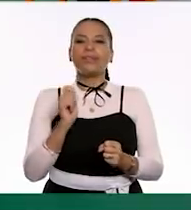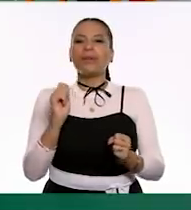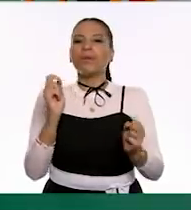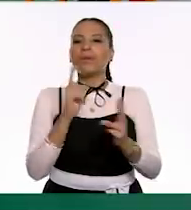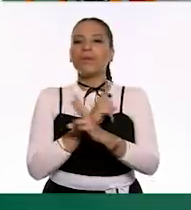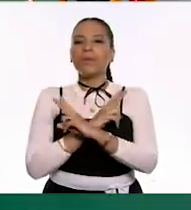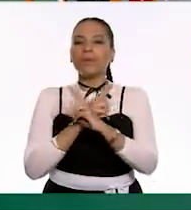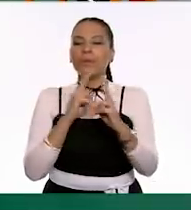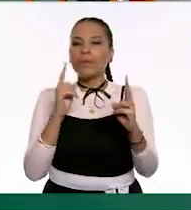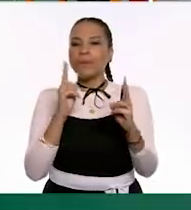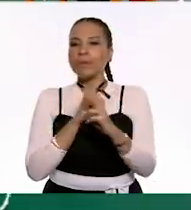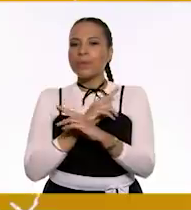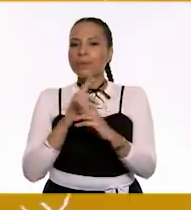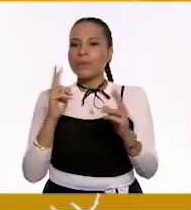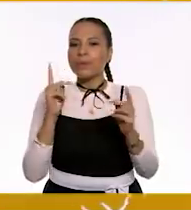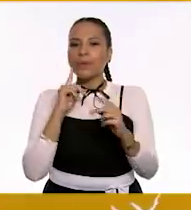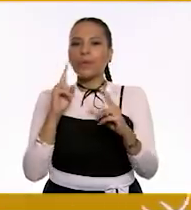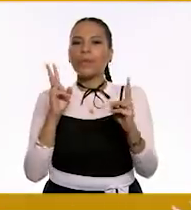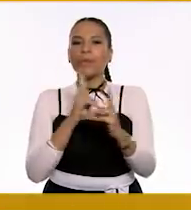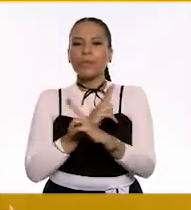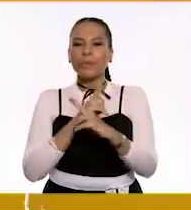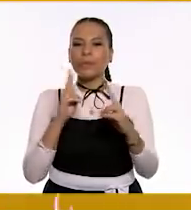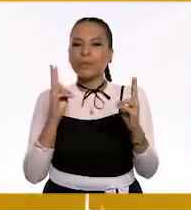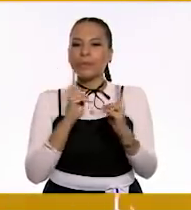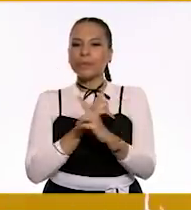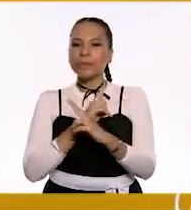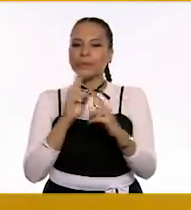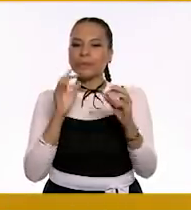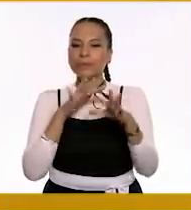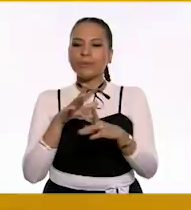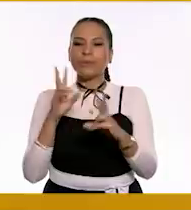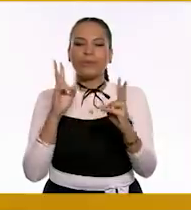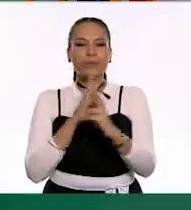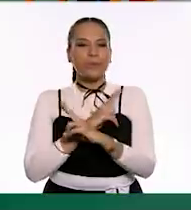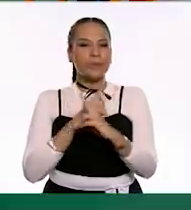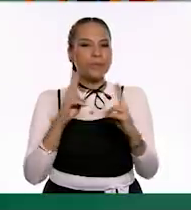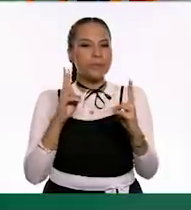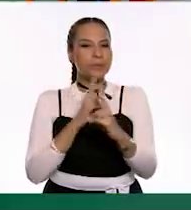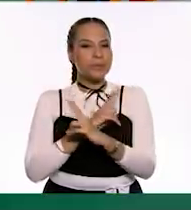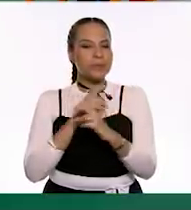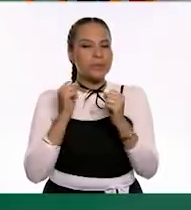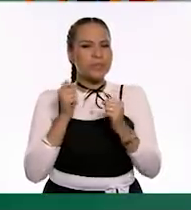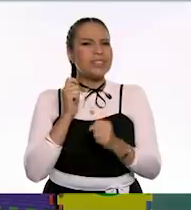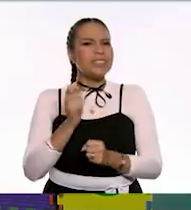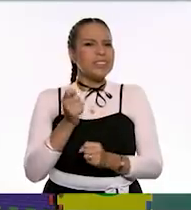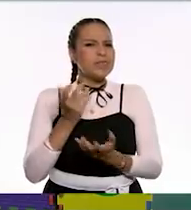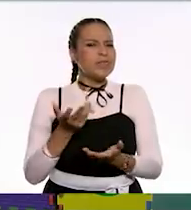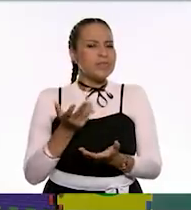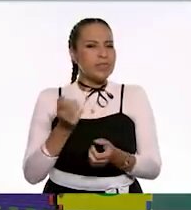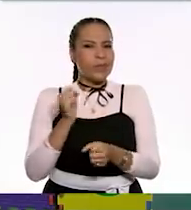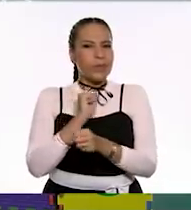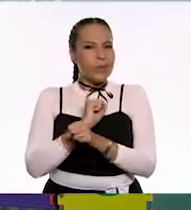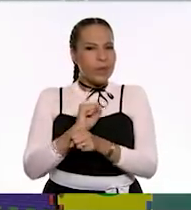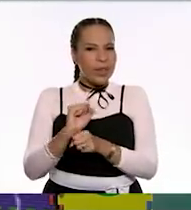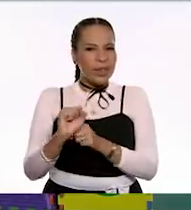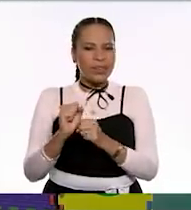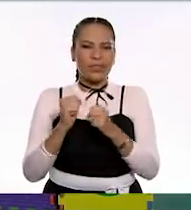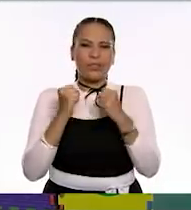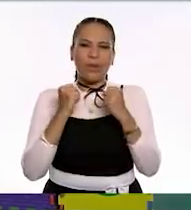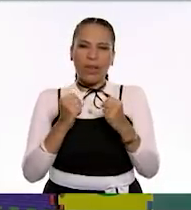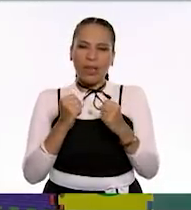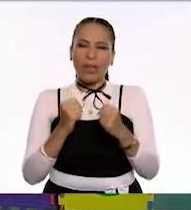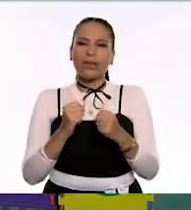¿Qué ¿Qué será? ¿Fuerte, suave,